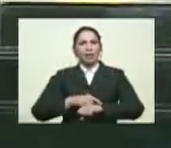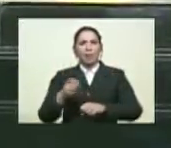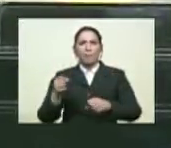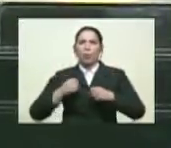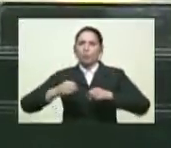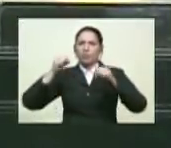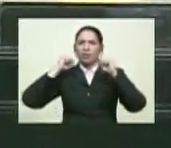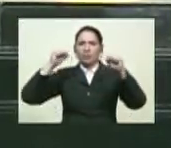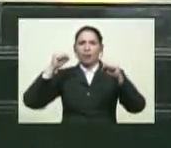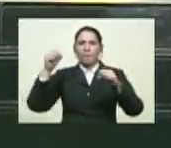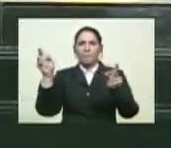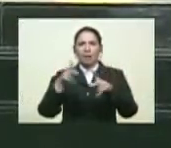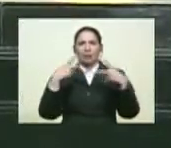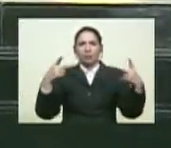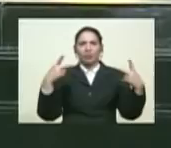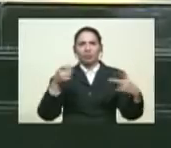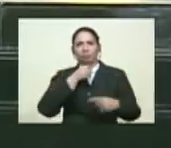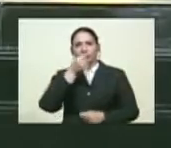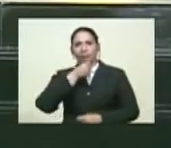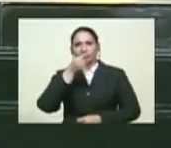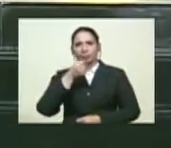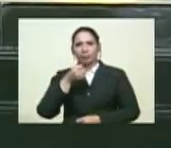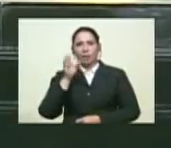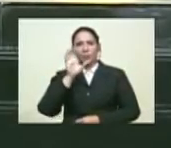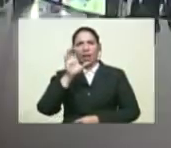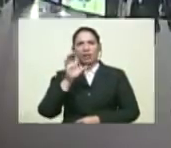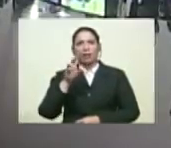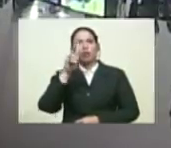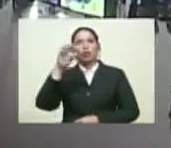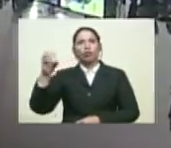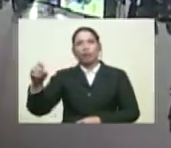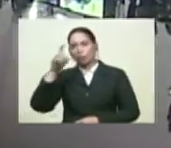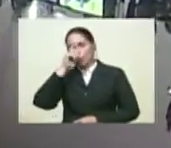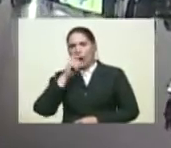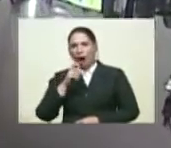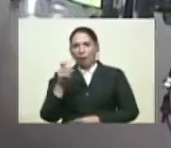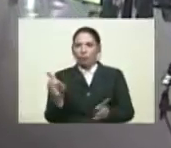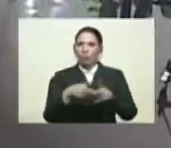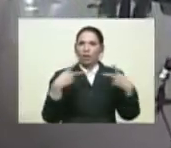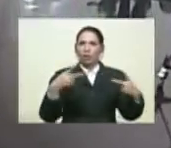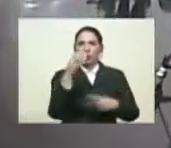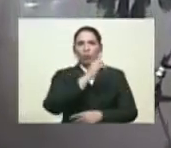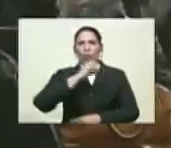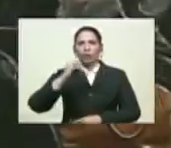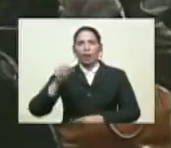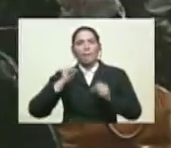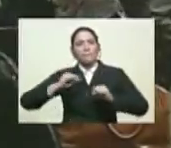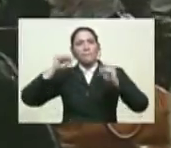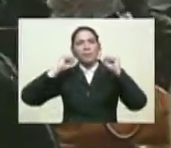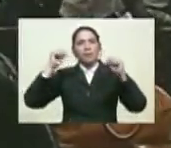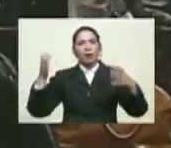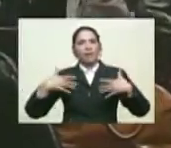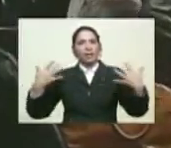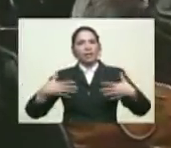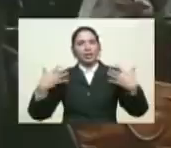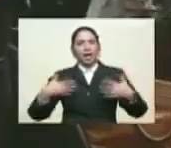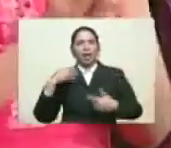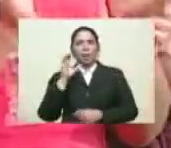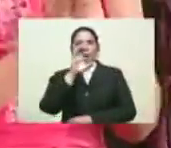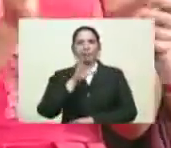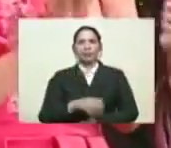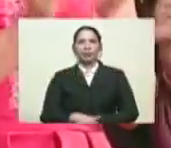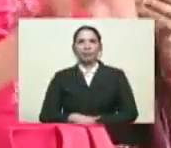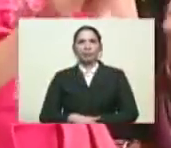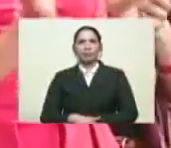periodistas del país! ¡Que viva el bicentenario del Correo del Orinoco! ¡Que viva la felicidad de la patria!